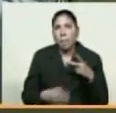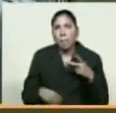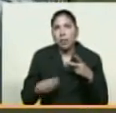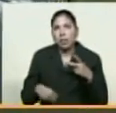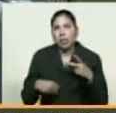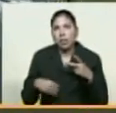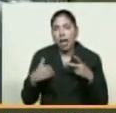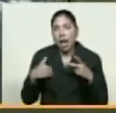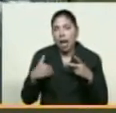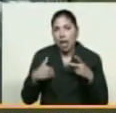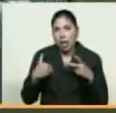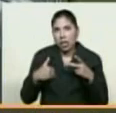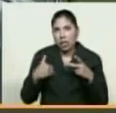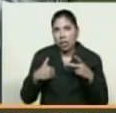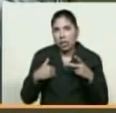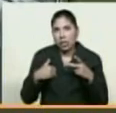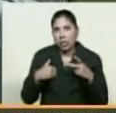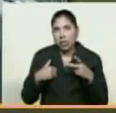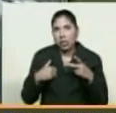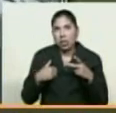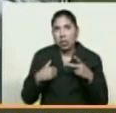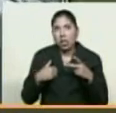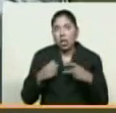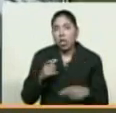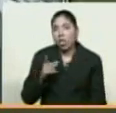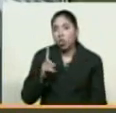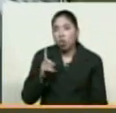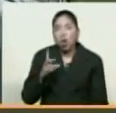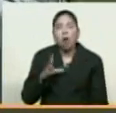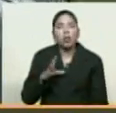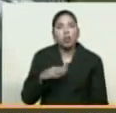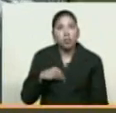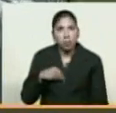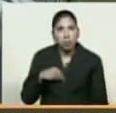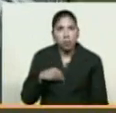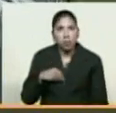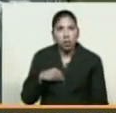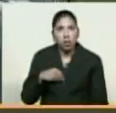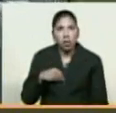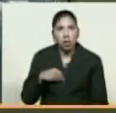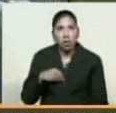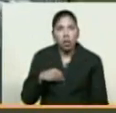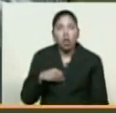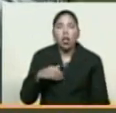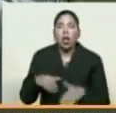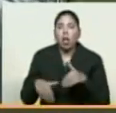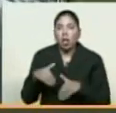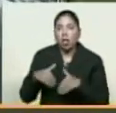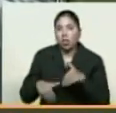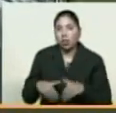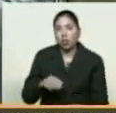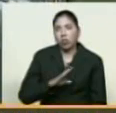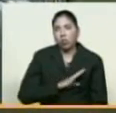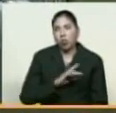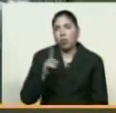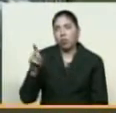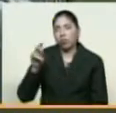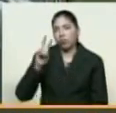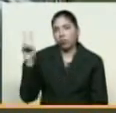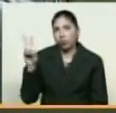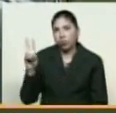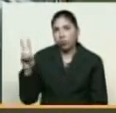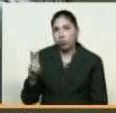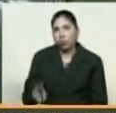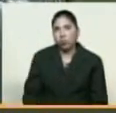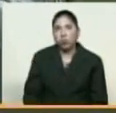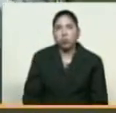Mauricio Macri de Argentina, quien habla de que Argentina no va a reconocer las elecciones presidenciales que han sido convocadas